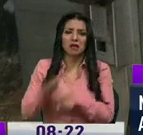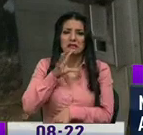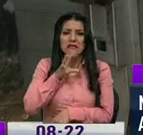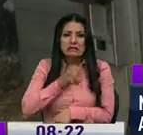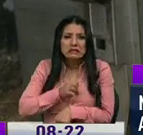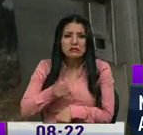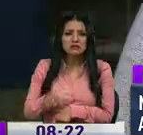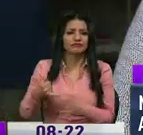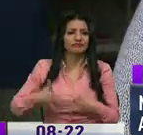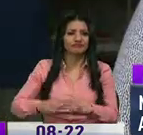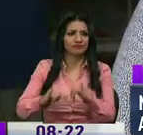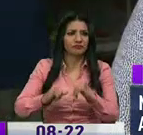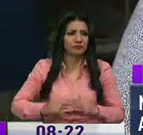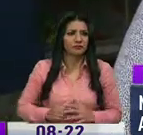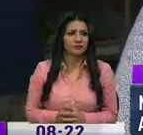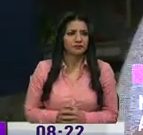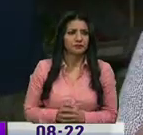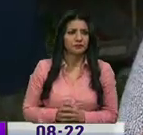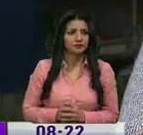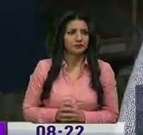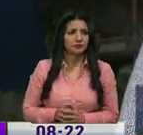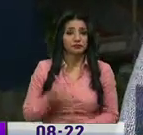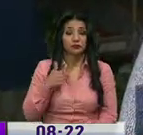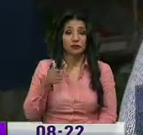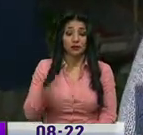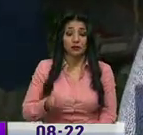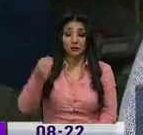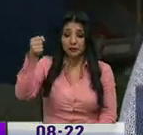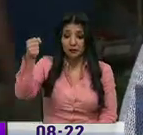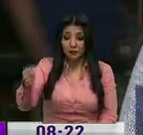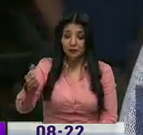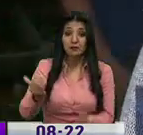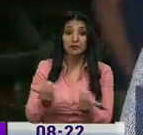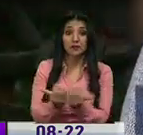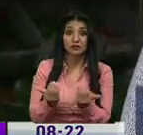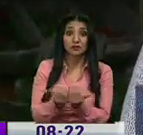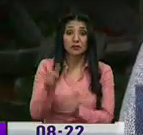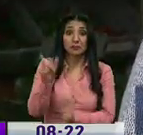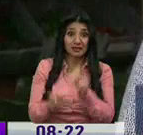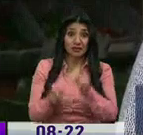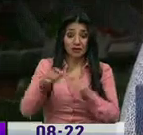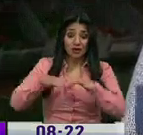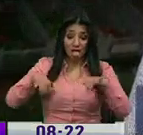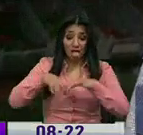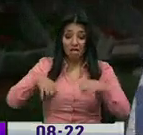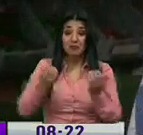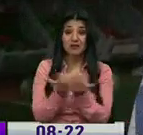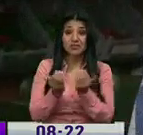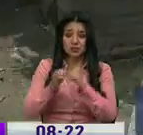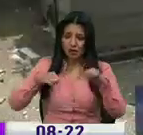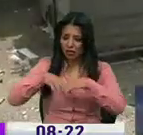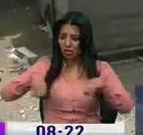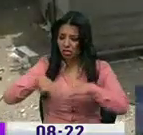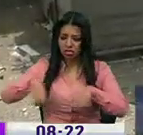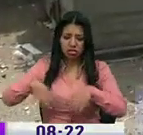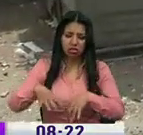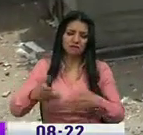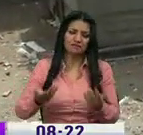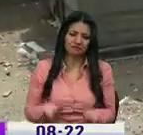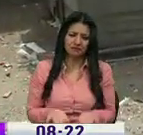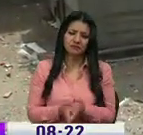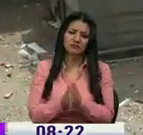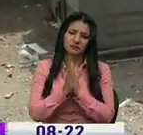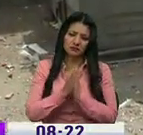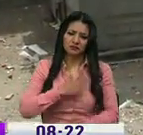más destruidos. Cuando yo vengo a botar basura se están metidos los señores que reciclan bastante, sí. Esperan esta vez